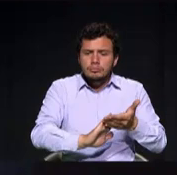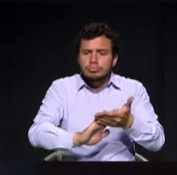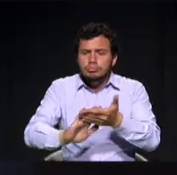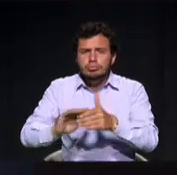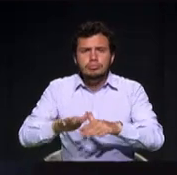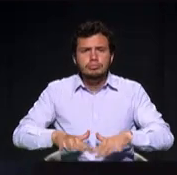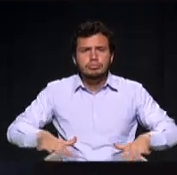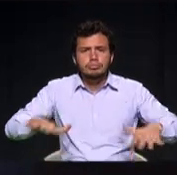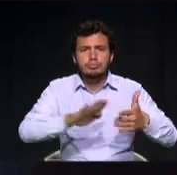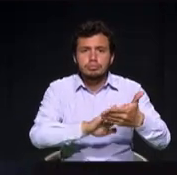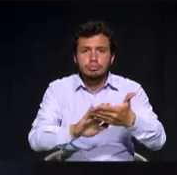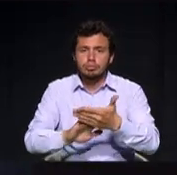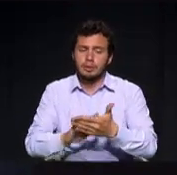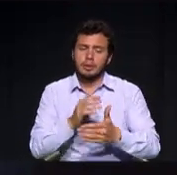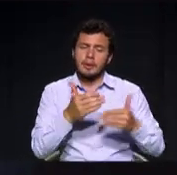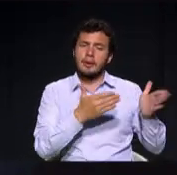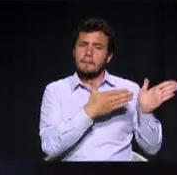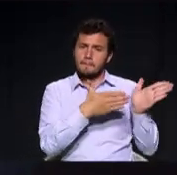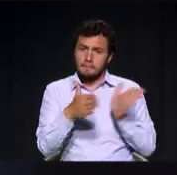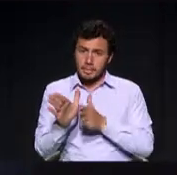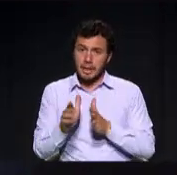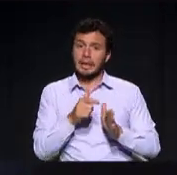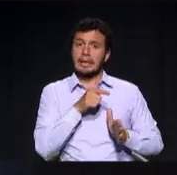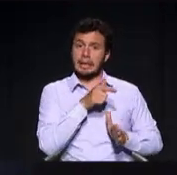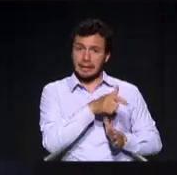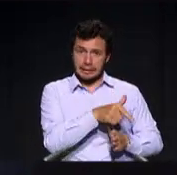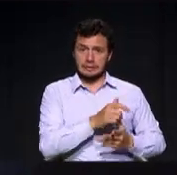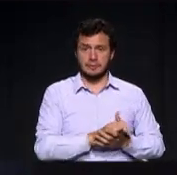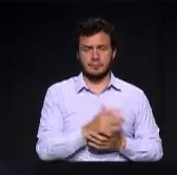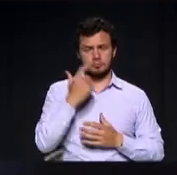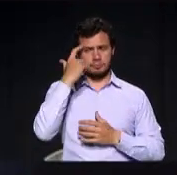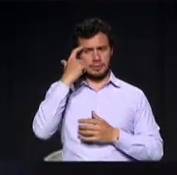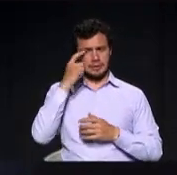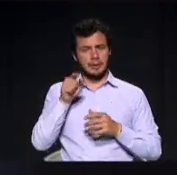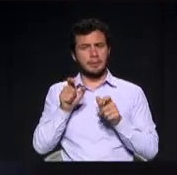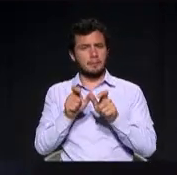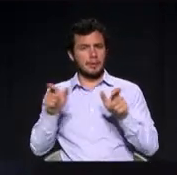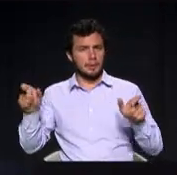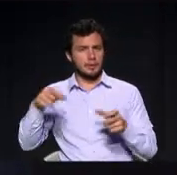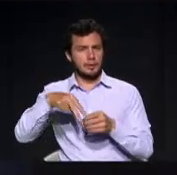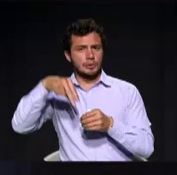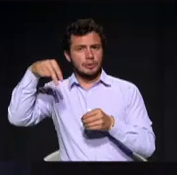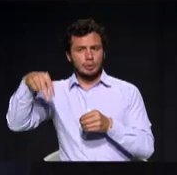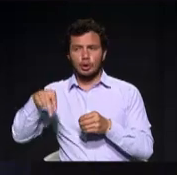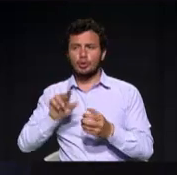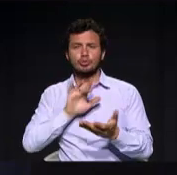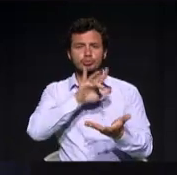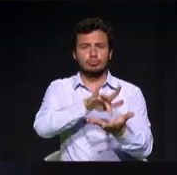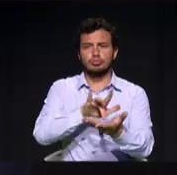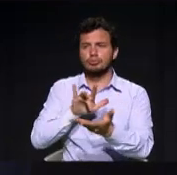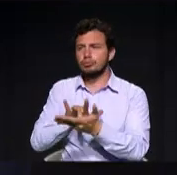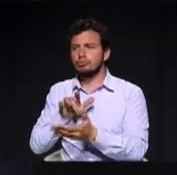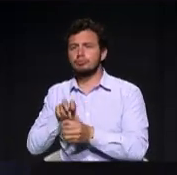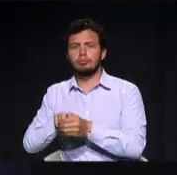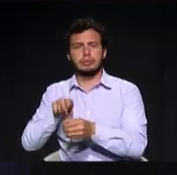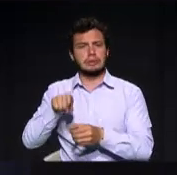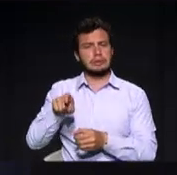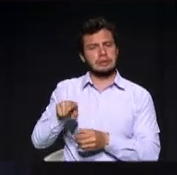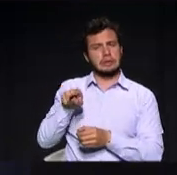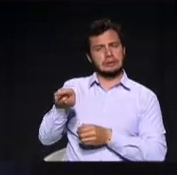la cotidianidad y movimiento de los ciudadanos vamos a fortalecer el uso de plataformas tecnológicas